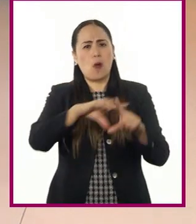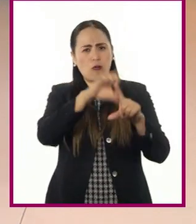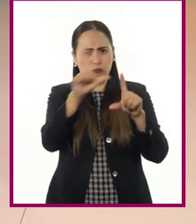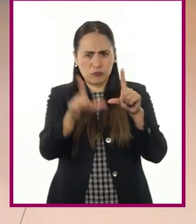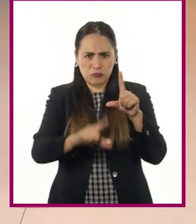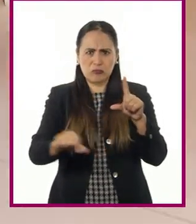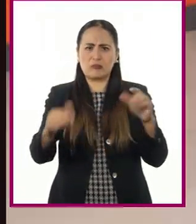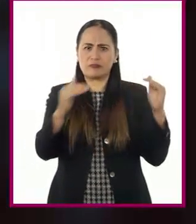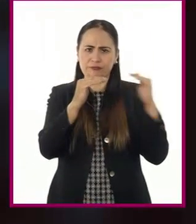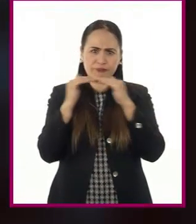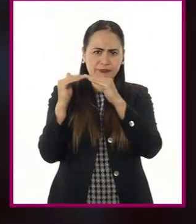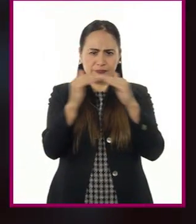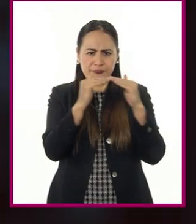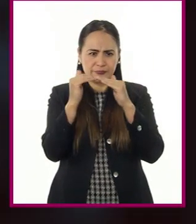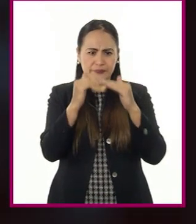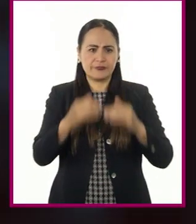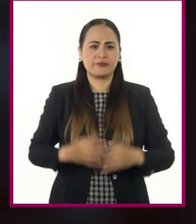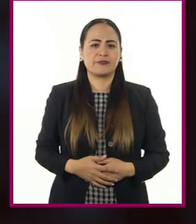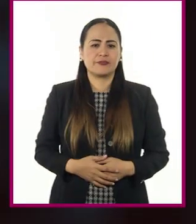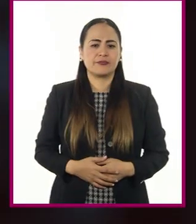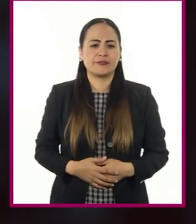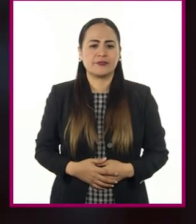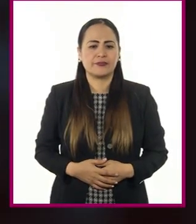más equitativa.